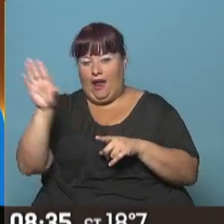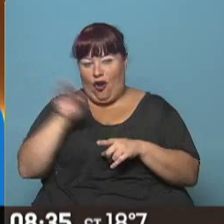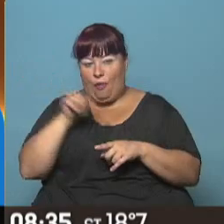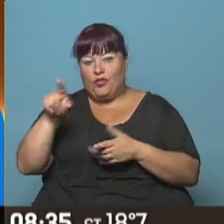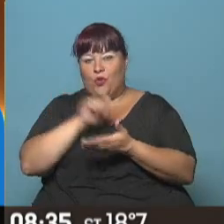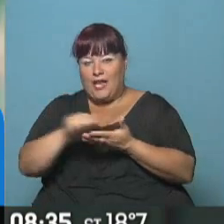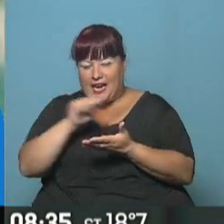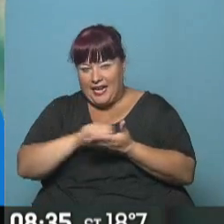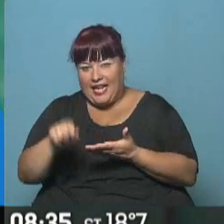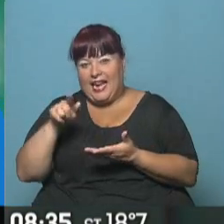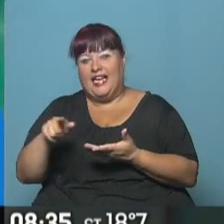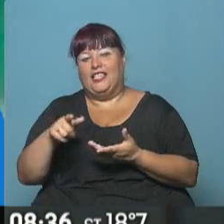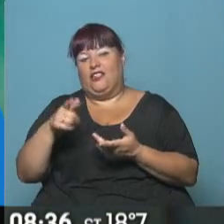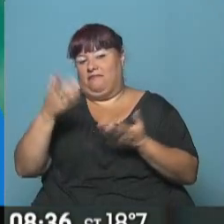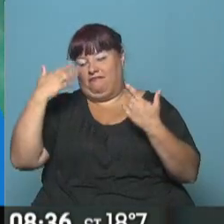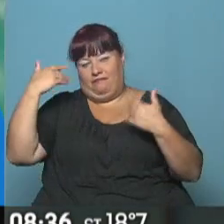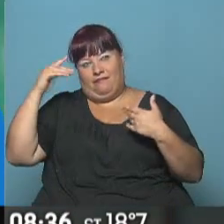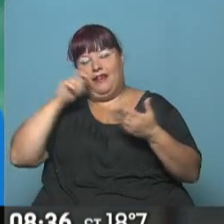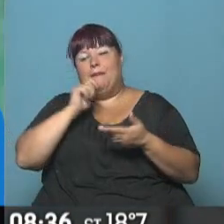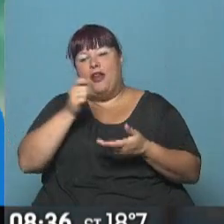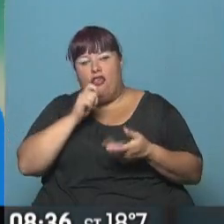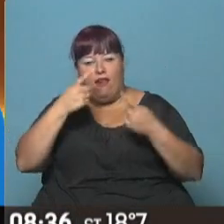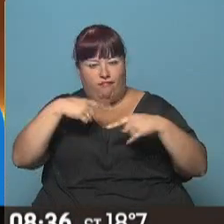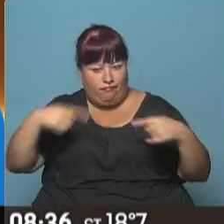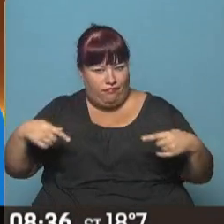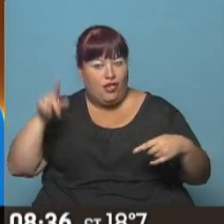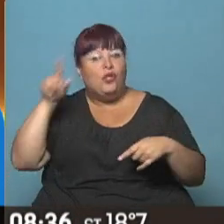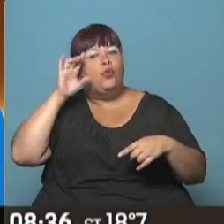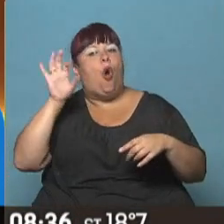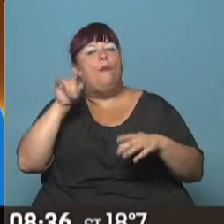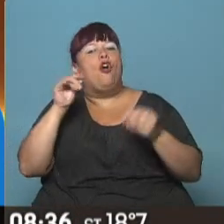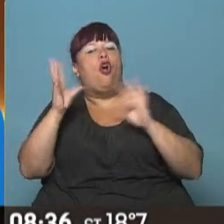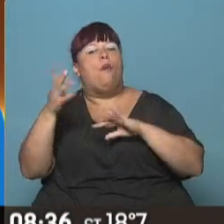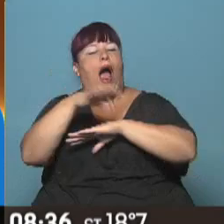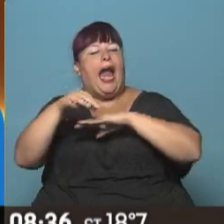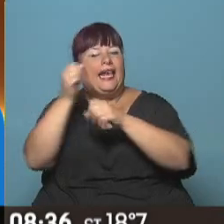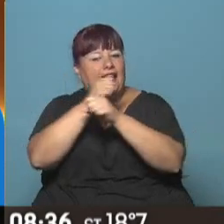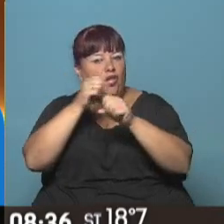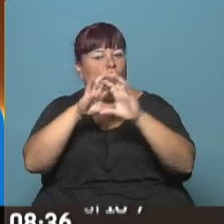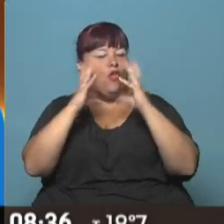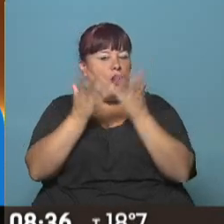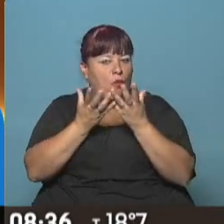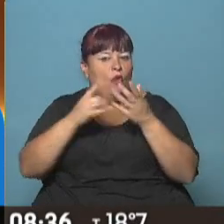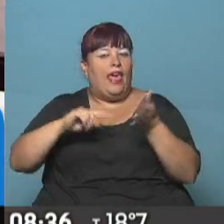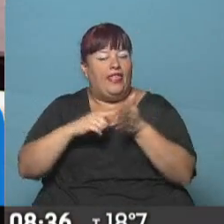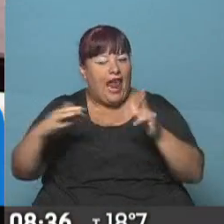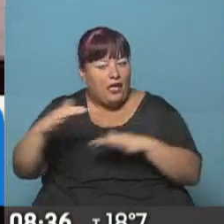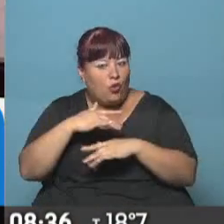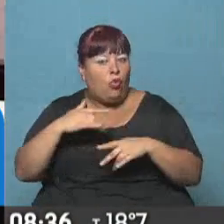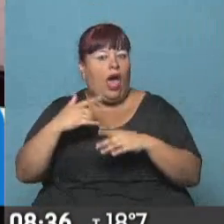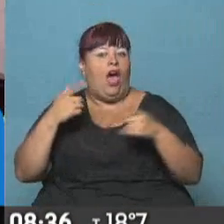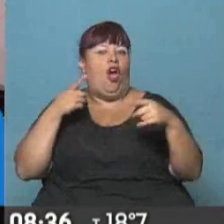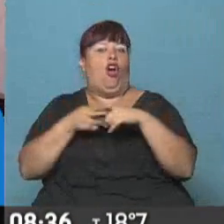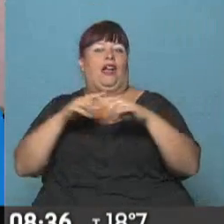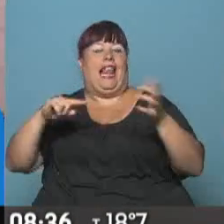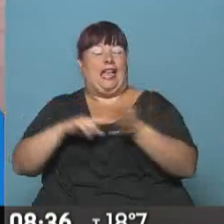sus escritos, de sus reportajes, etcétera, de su visión de la arquitectura, del mundo, del urbanismo, confrontados con